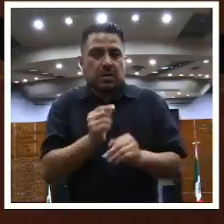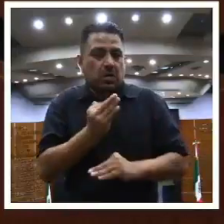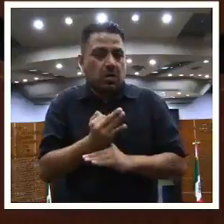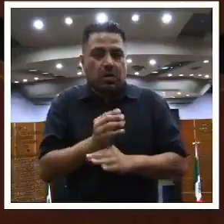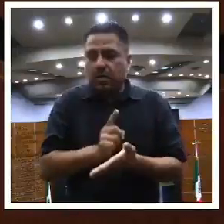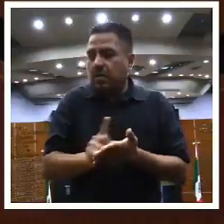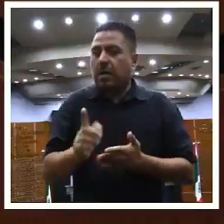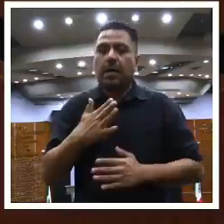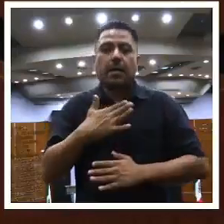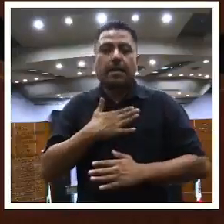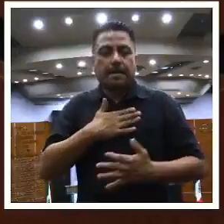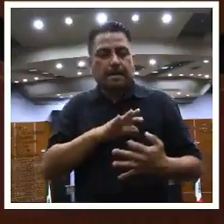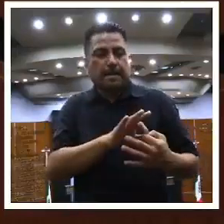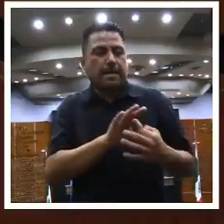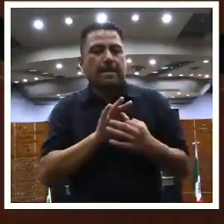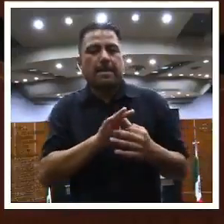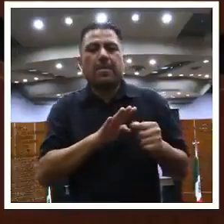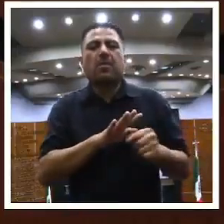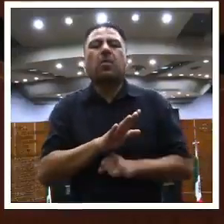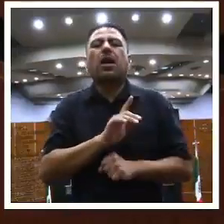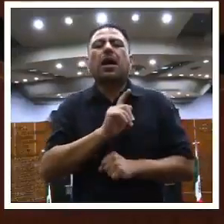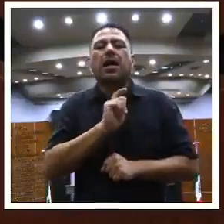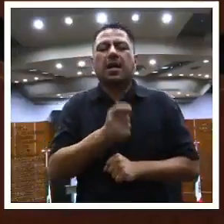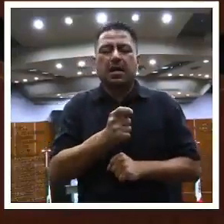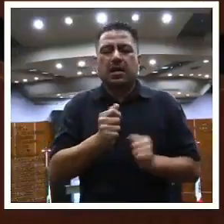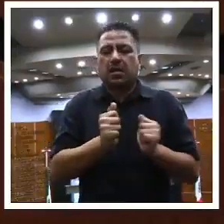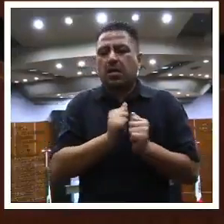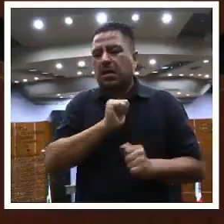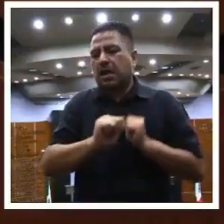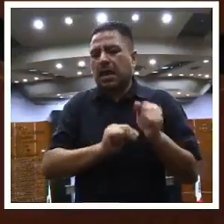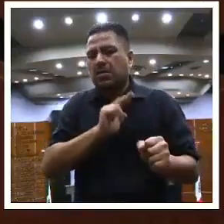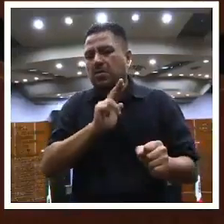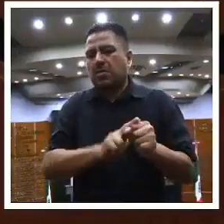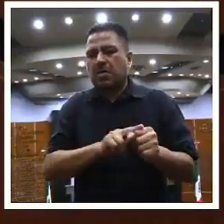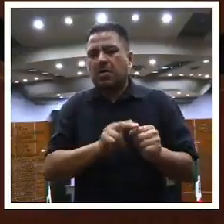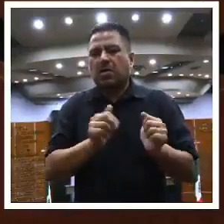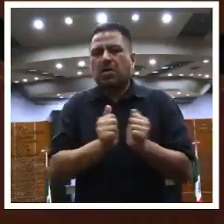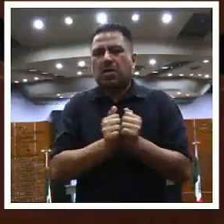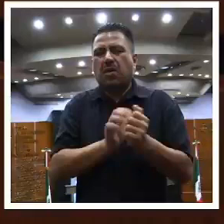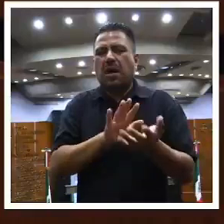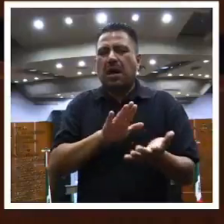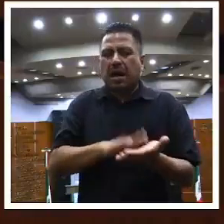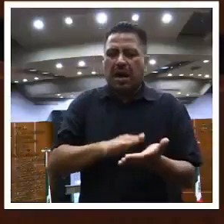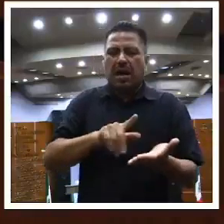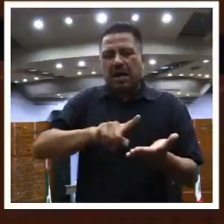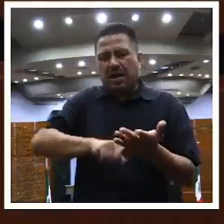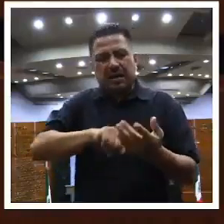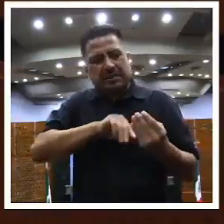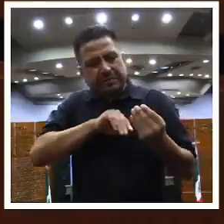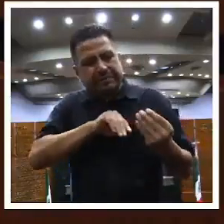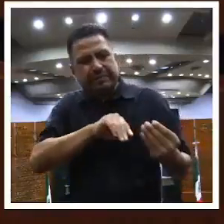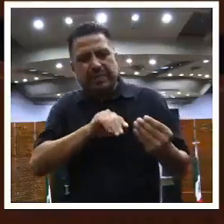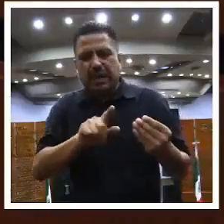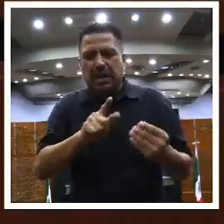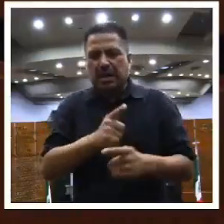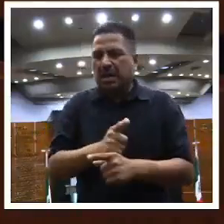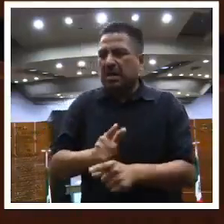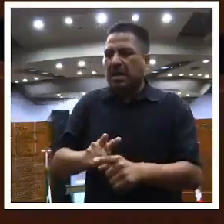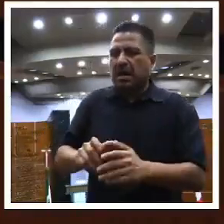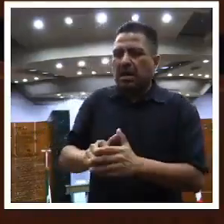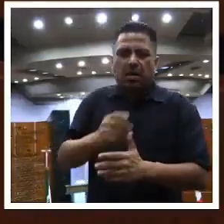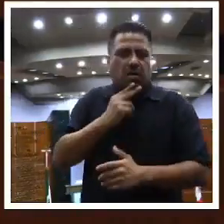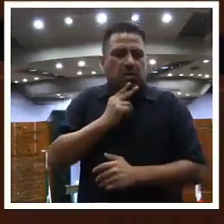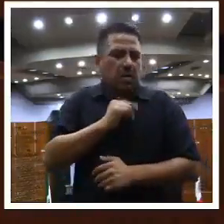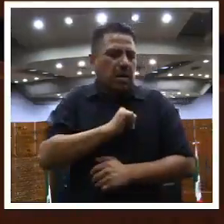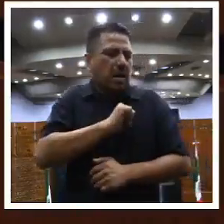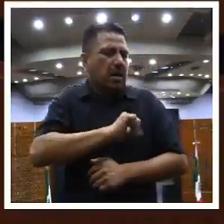nuestros derechos están vinculados, sin duda, con la naturaleza antinómica de la discusión entre el liberalismo de hoy y el conservadurismo